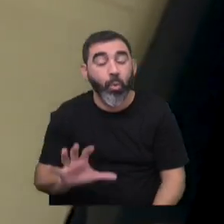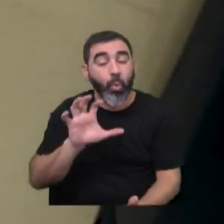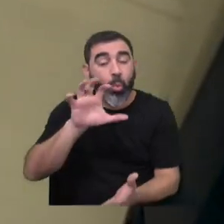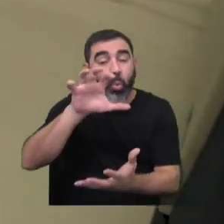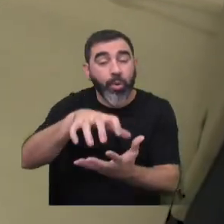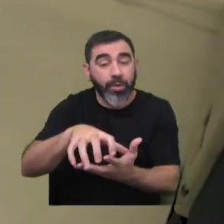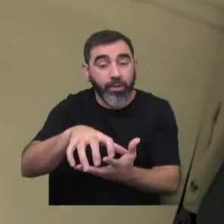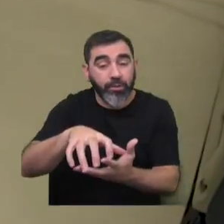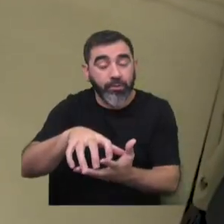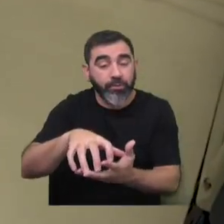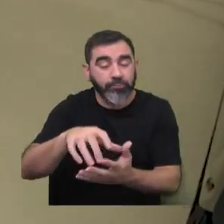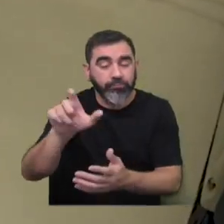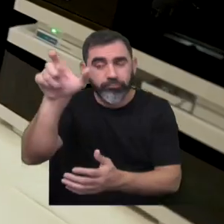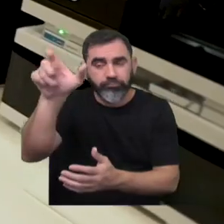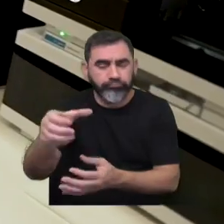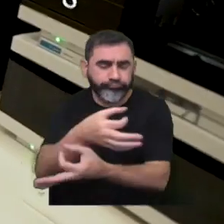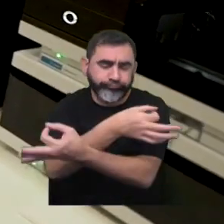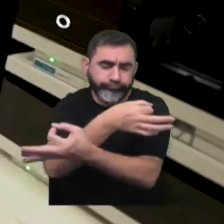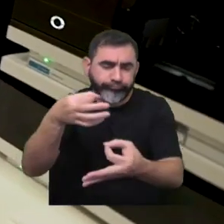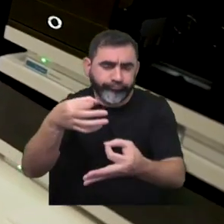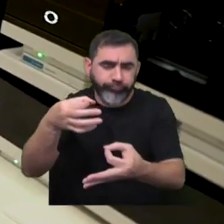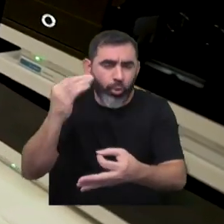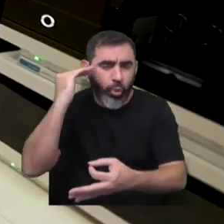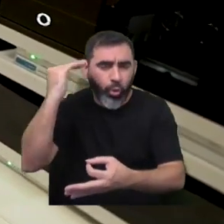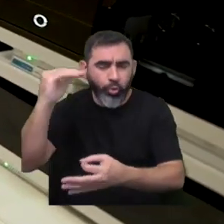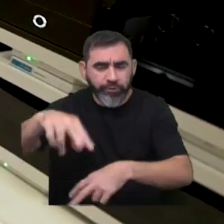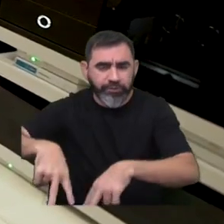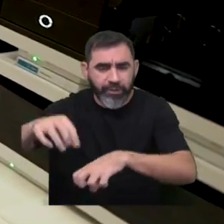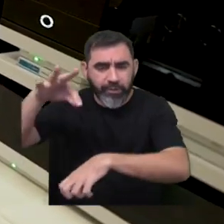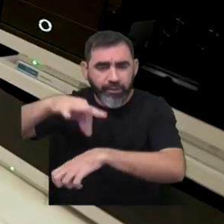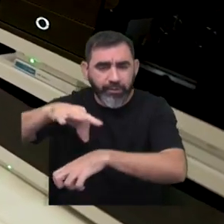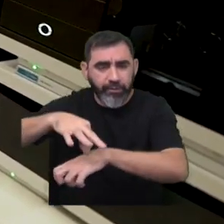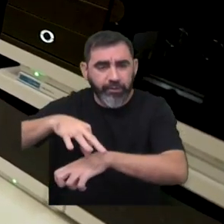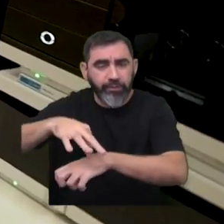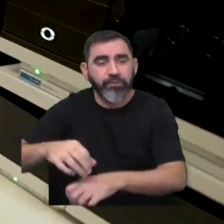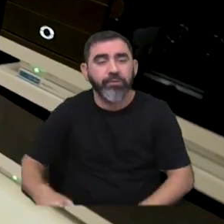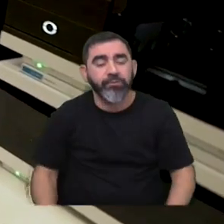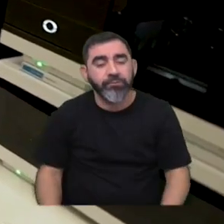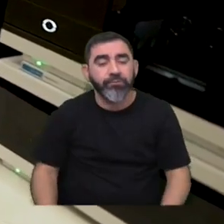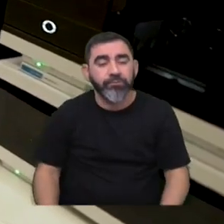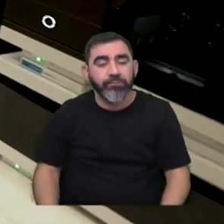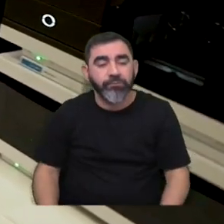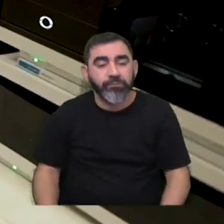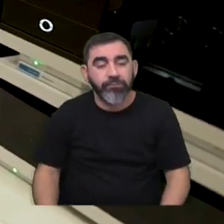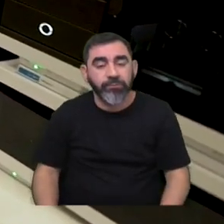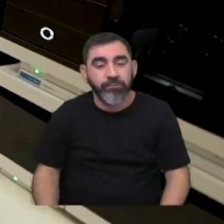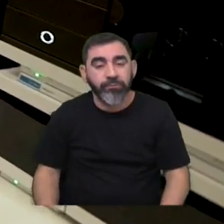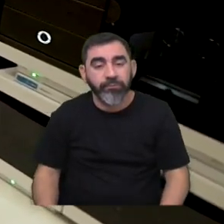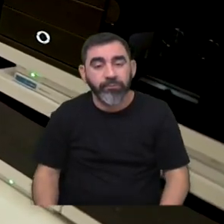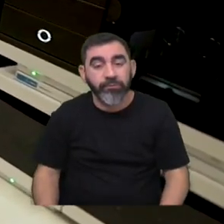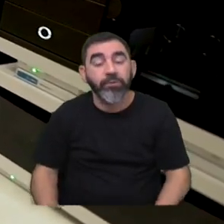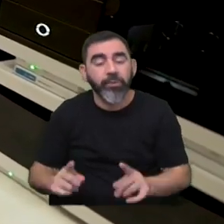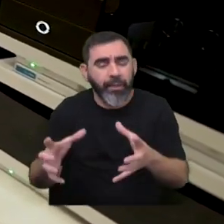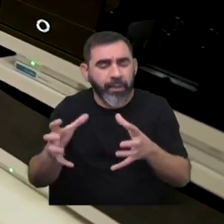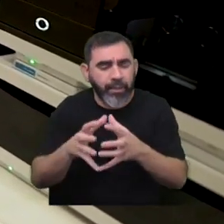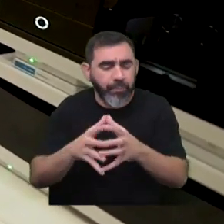Mauricio Matrugiovanni, que es un muy talentoso docente e investigador del Departamento de Bioquímica de la Facultad y de nuestro centro. Y hay un equipo